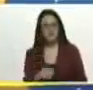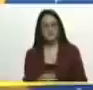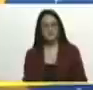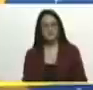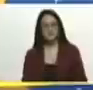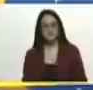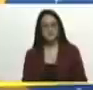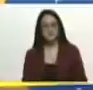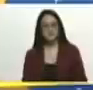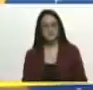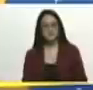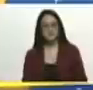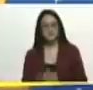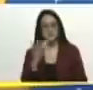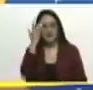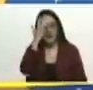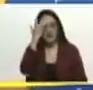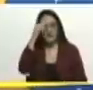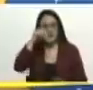Sudáfrica,